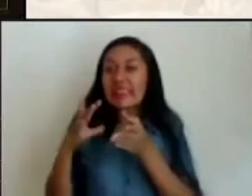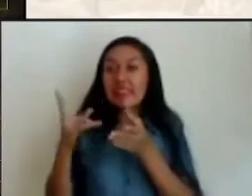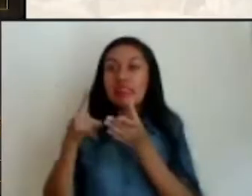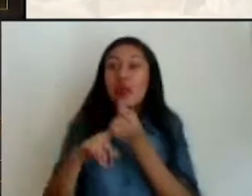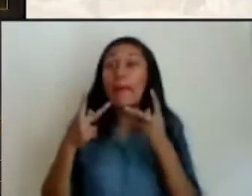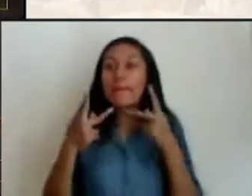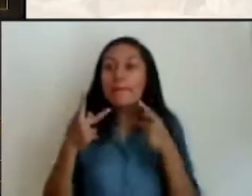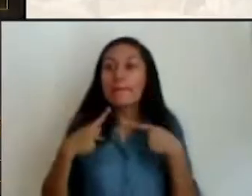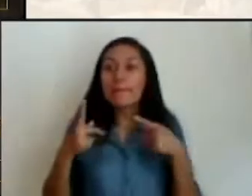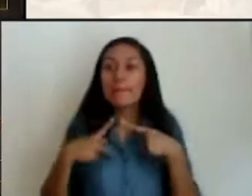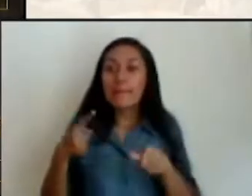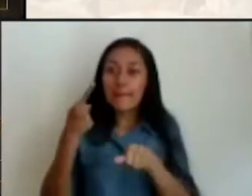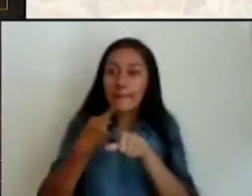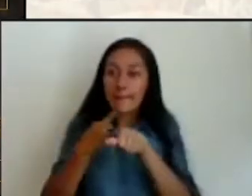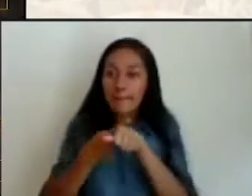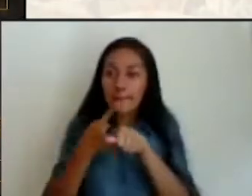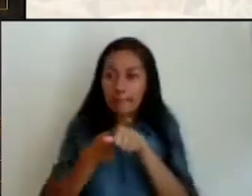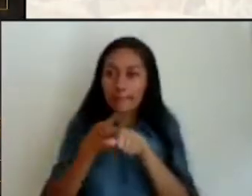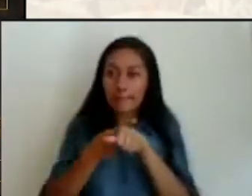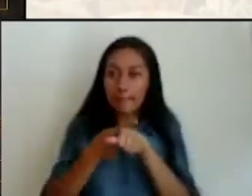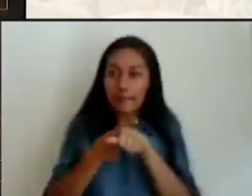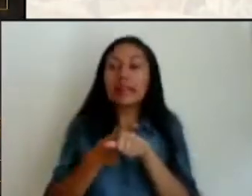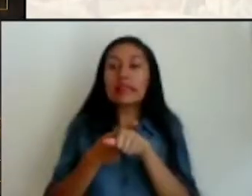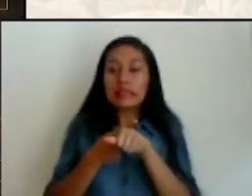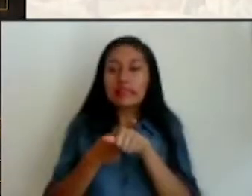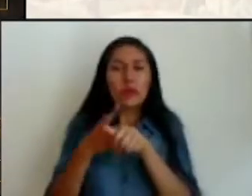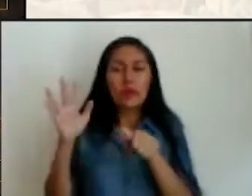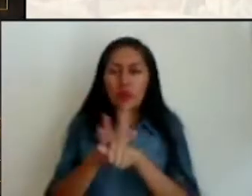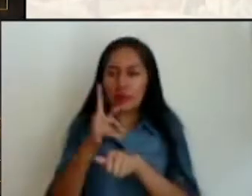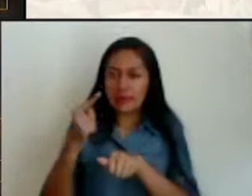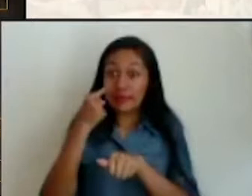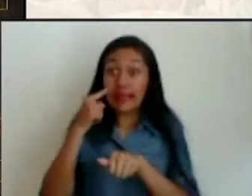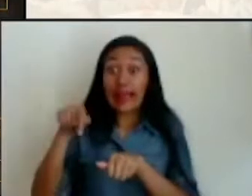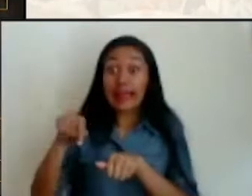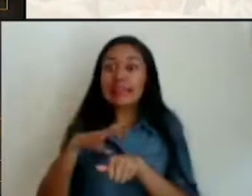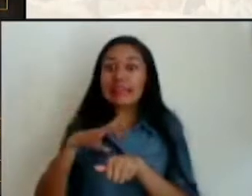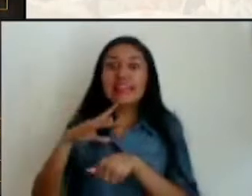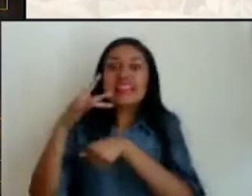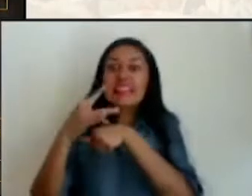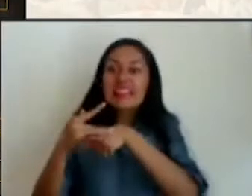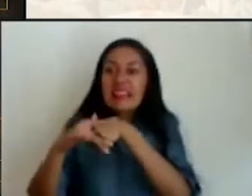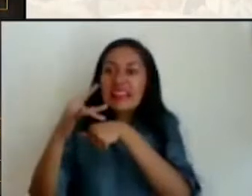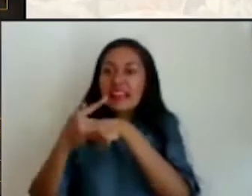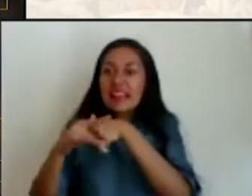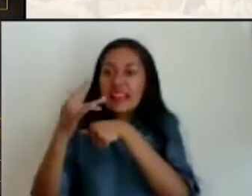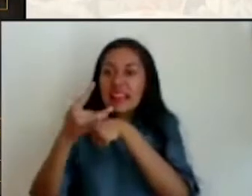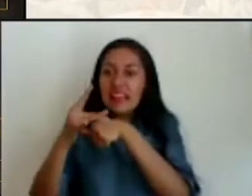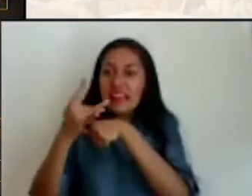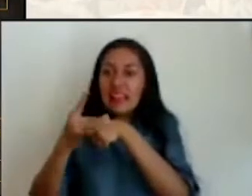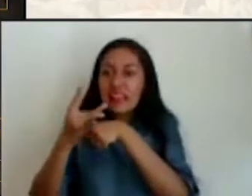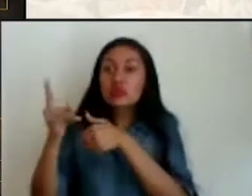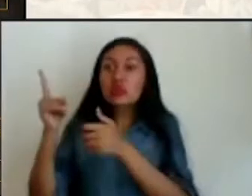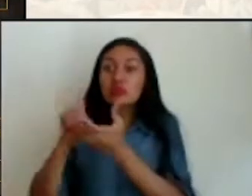una pequeña nave de carga que llevaba un cargamento importante de quesos. Venía de Nápoles, de Romania, es